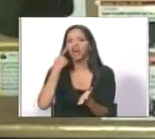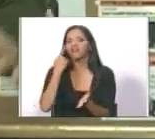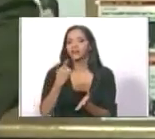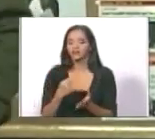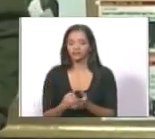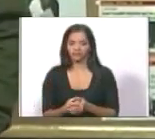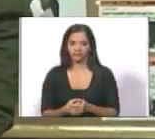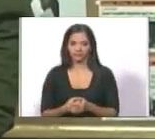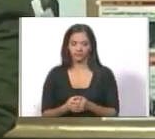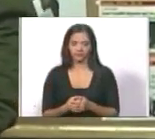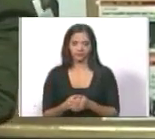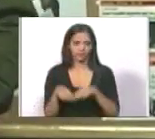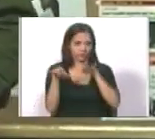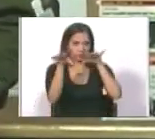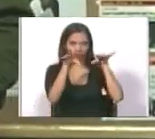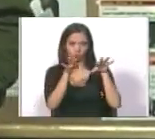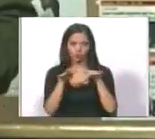la...